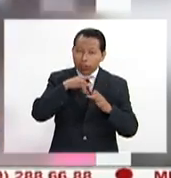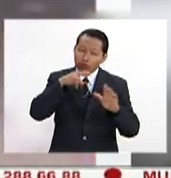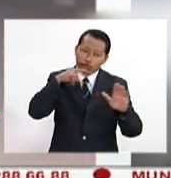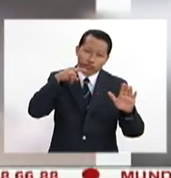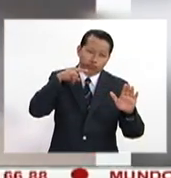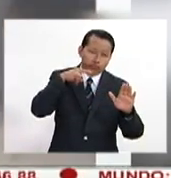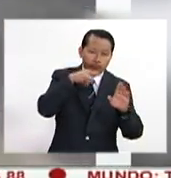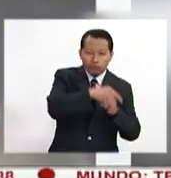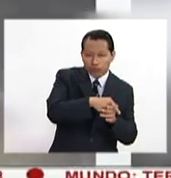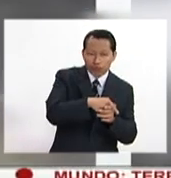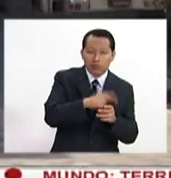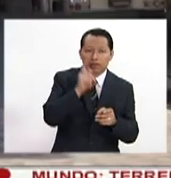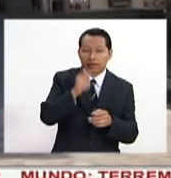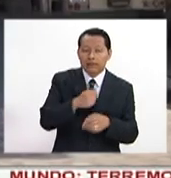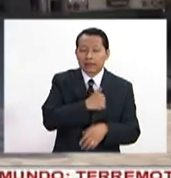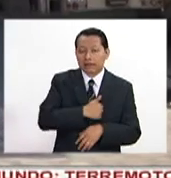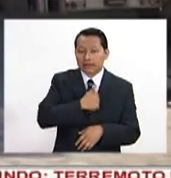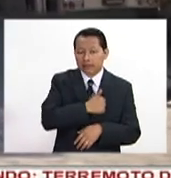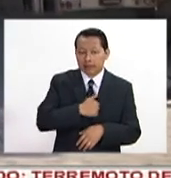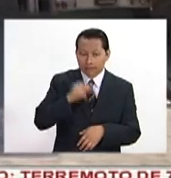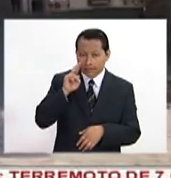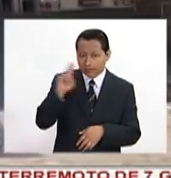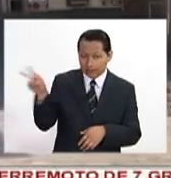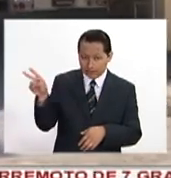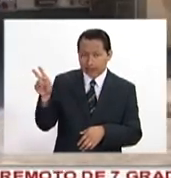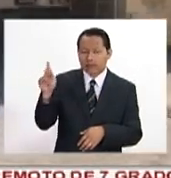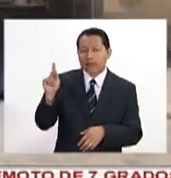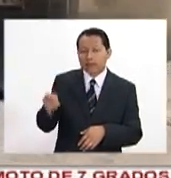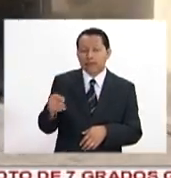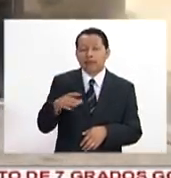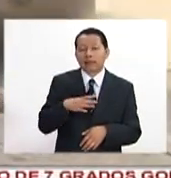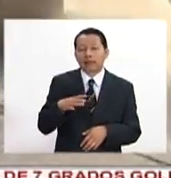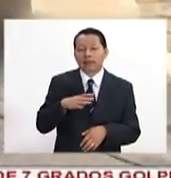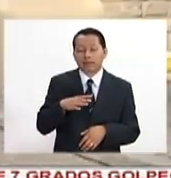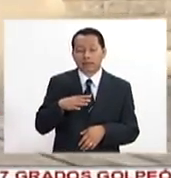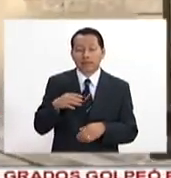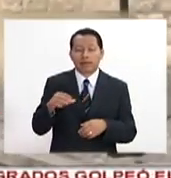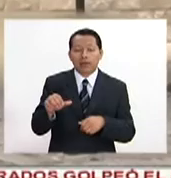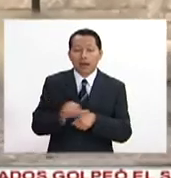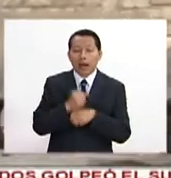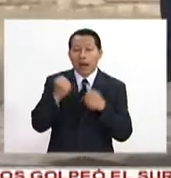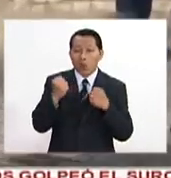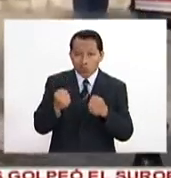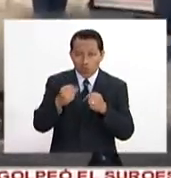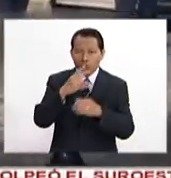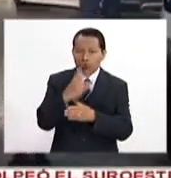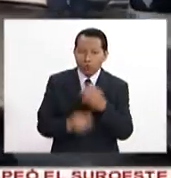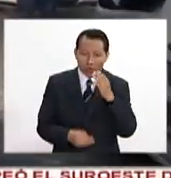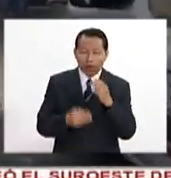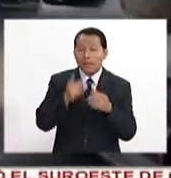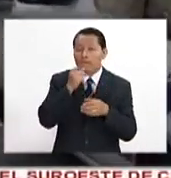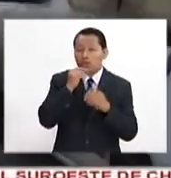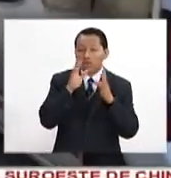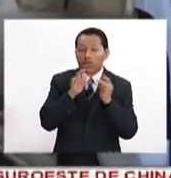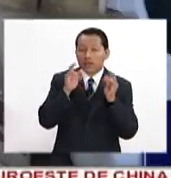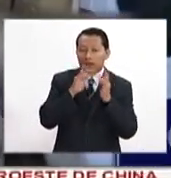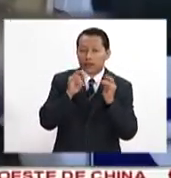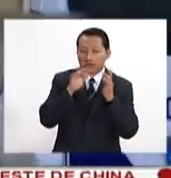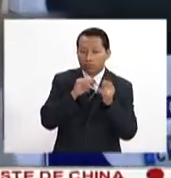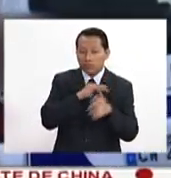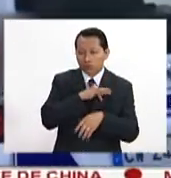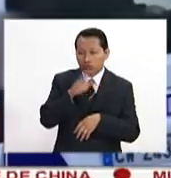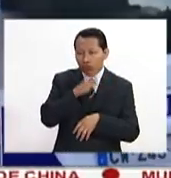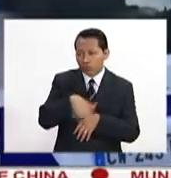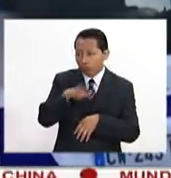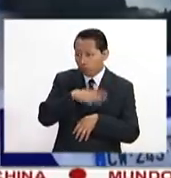este lamentable asunto, ahí lo ve usted en las pantallas, el coche se dio a la fuga y la policía francesa ha puesto en marcha una operación